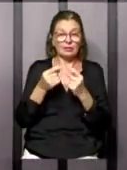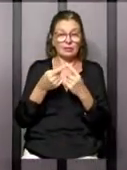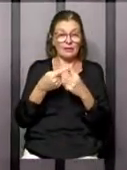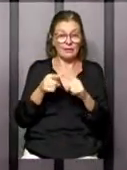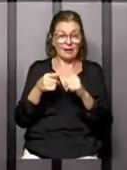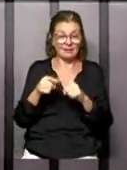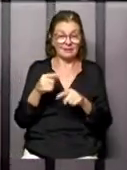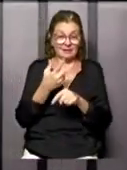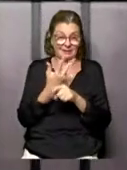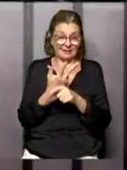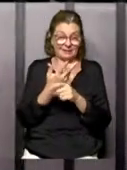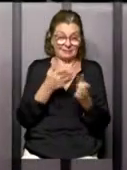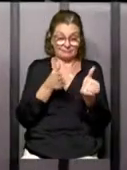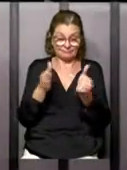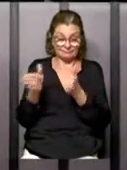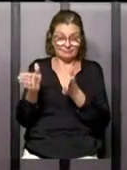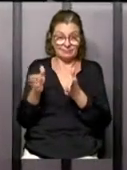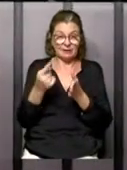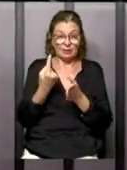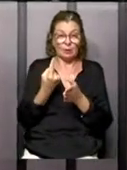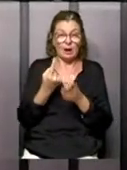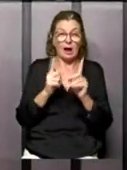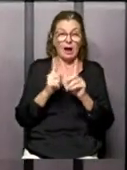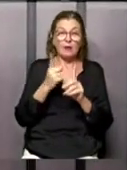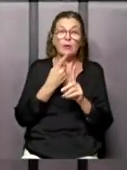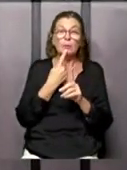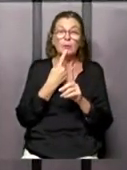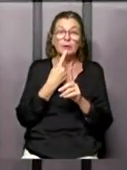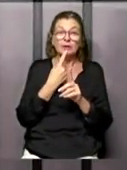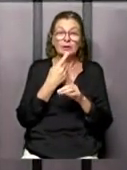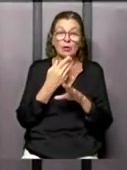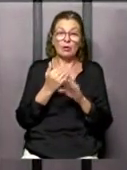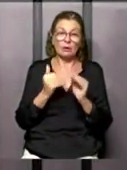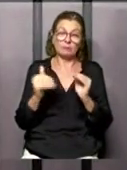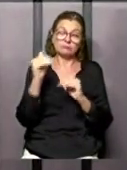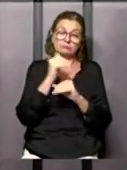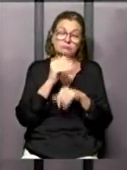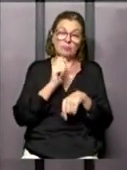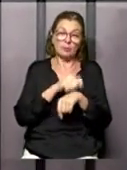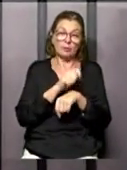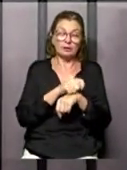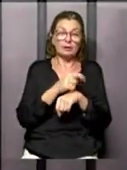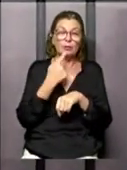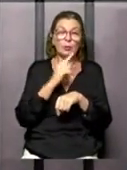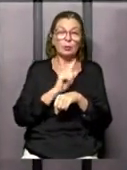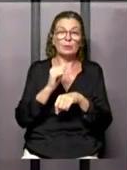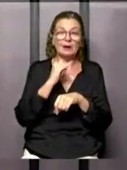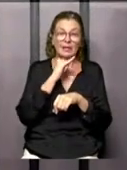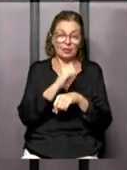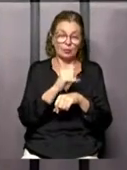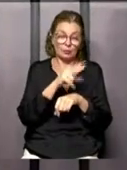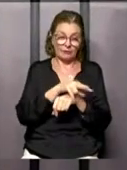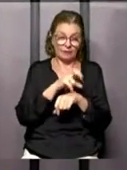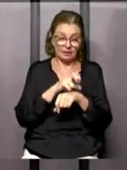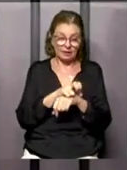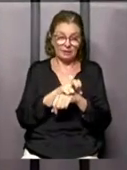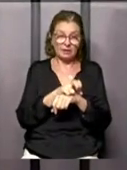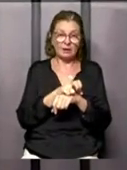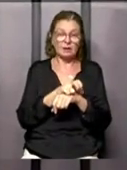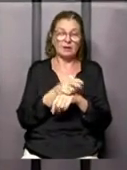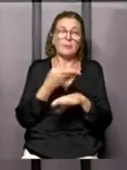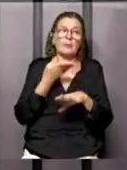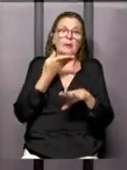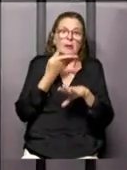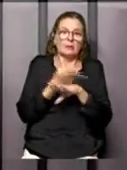claramente hay un ámbito exclusivamente político que excede lo jurídico, que no es ni la denuncia que se tramita ante Fiscalía, ni el